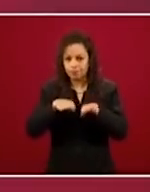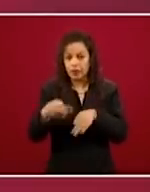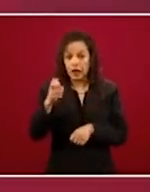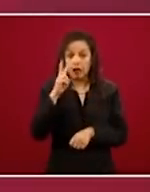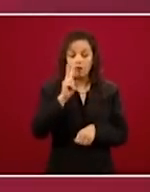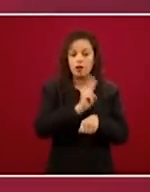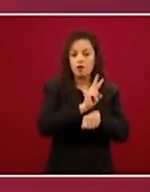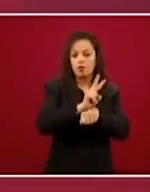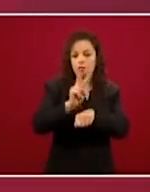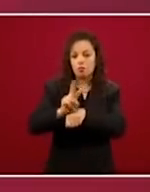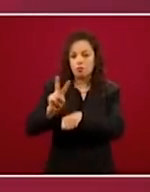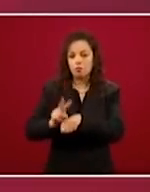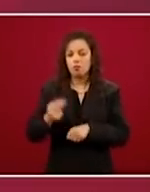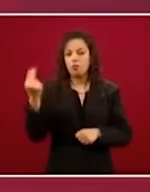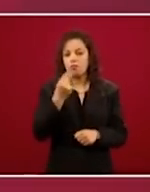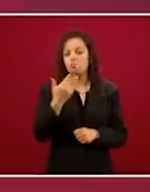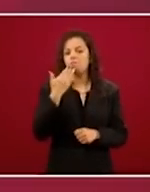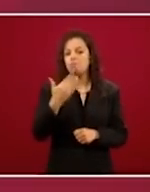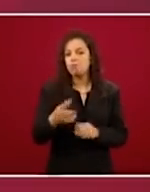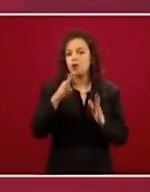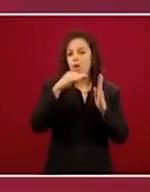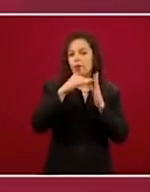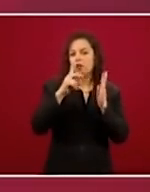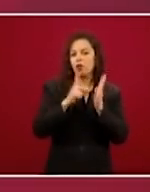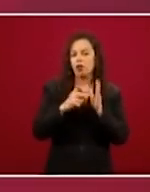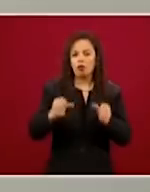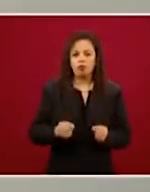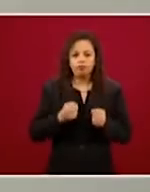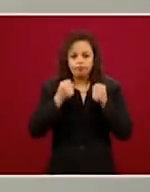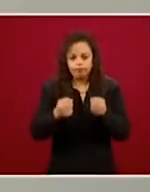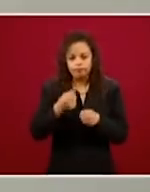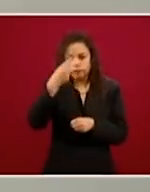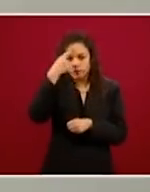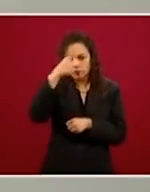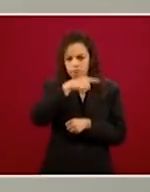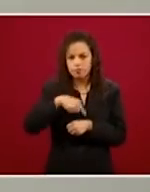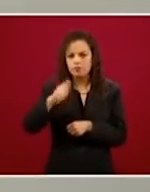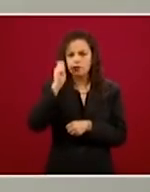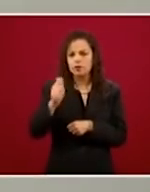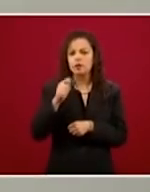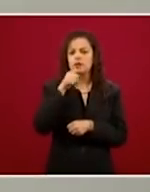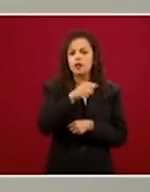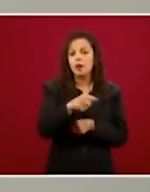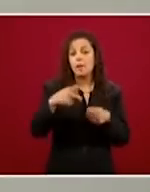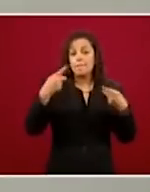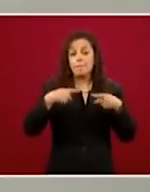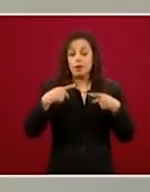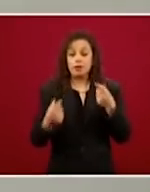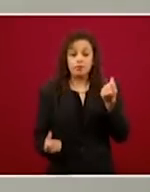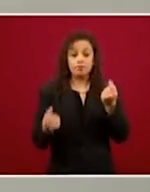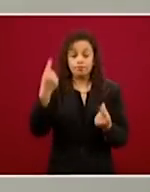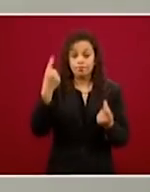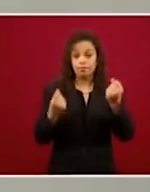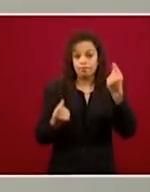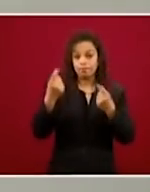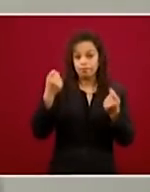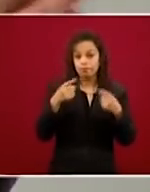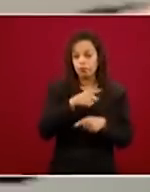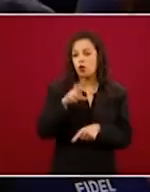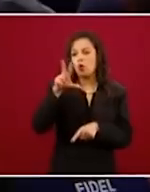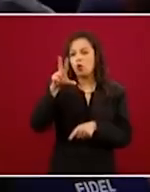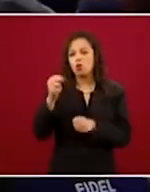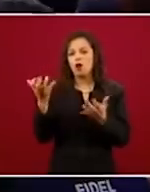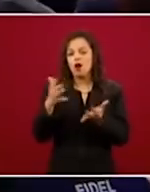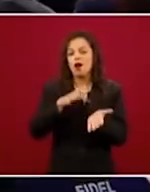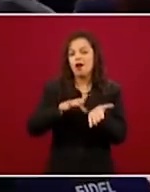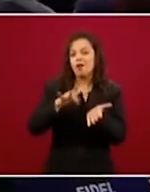mecanismo robusto para activar los servicios que han estado paralizados por ciertas personas que lo individual no han contribuido a ello